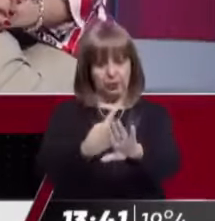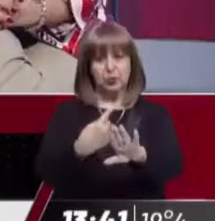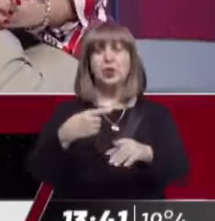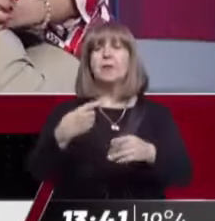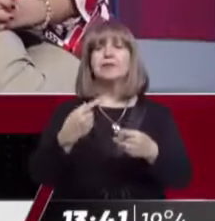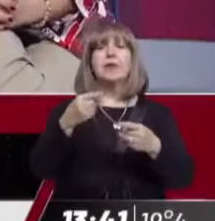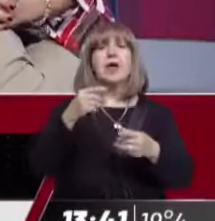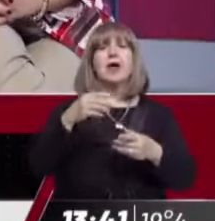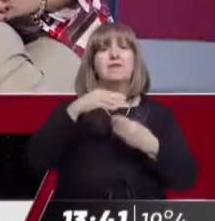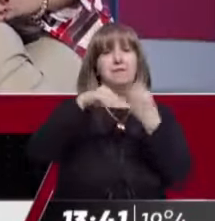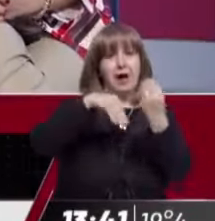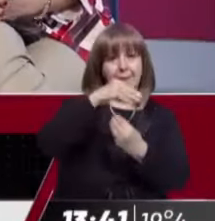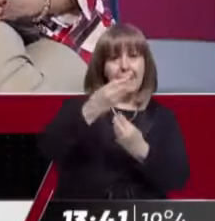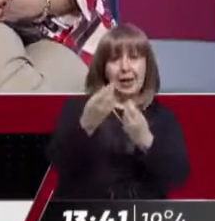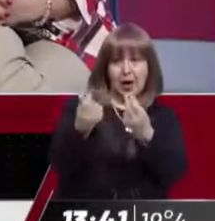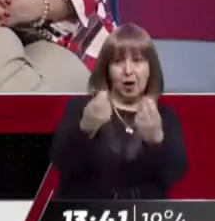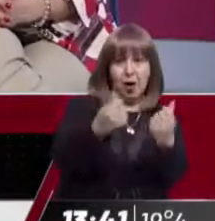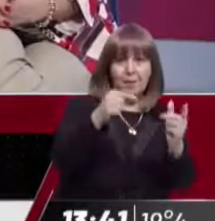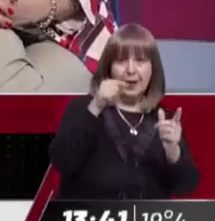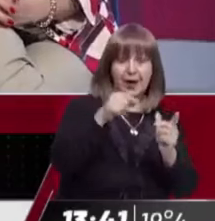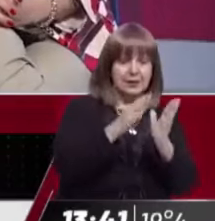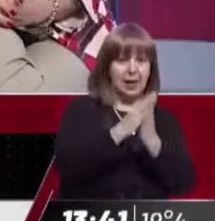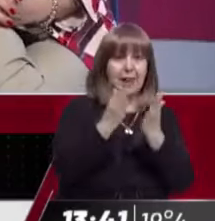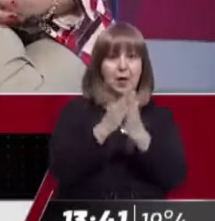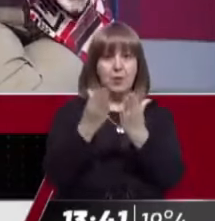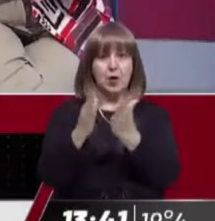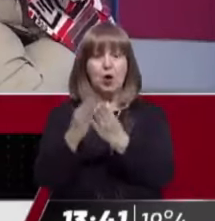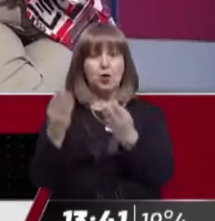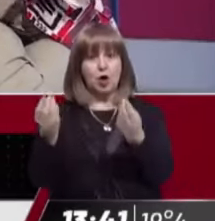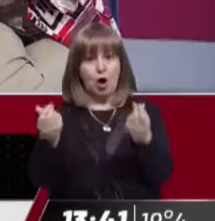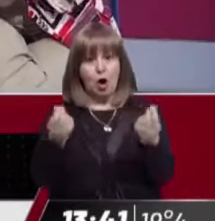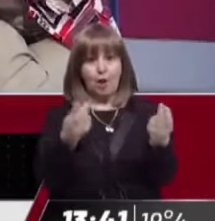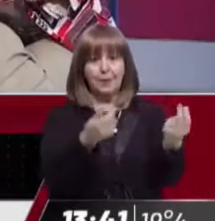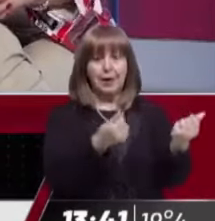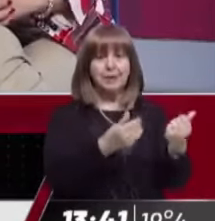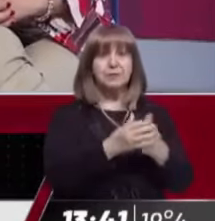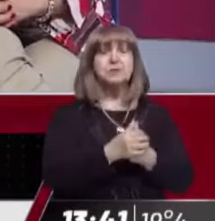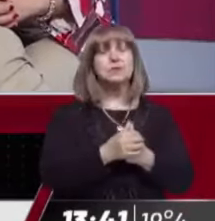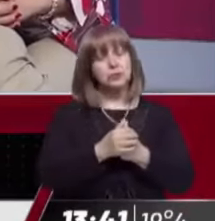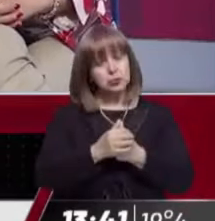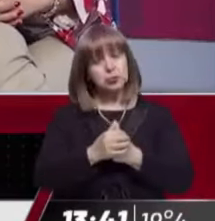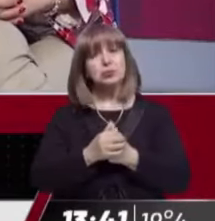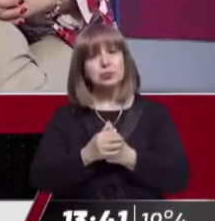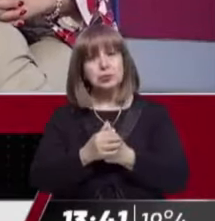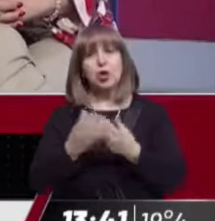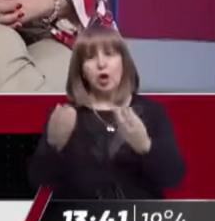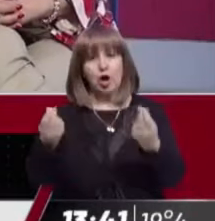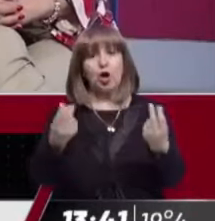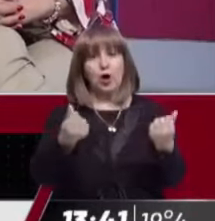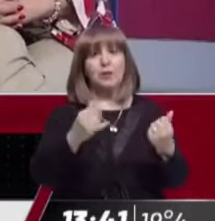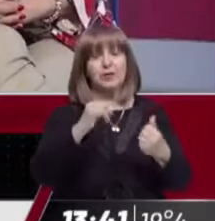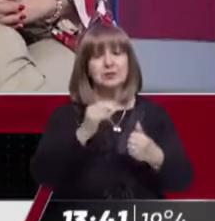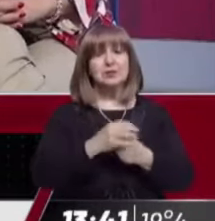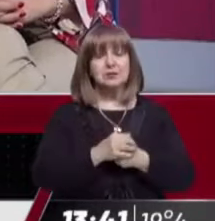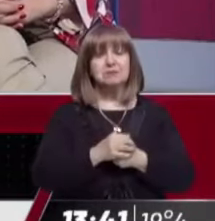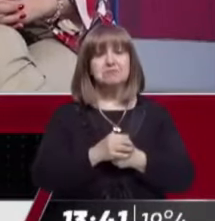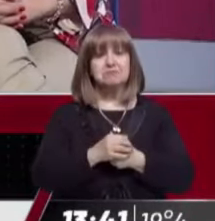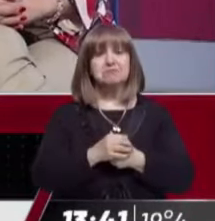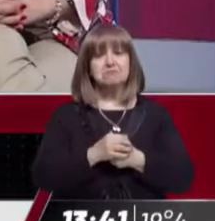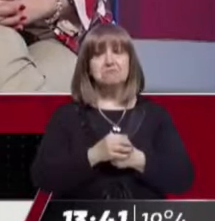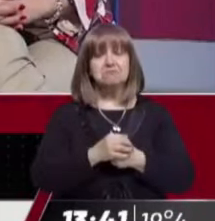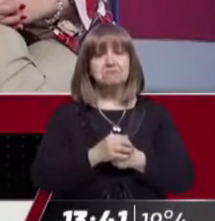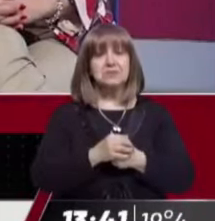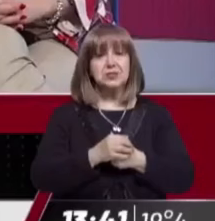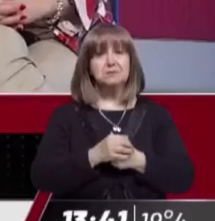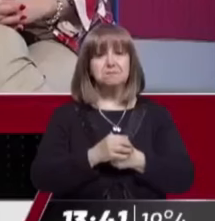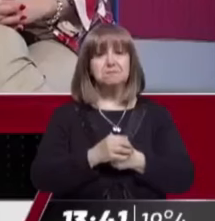sí. en los Estados Unidos este sí, tipo sí, de sí. material? Mira. ¿Tiene mucha salida? Lo compran. Hay que decirlo que tiene salida, que